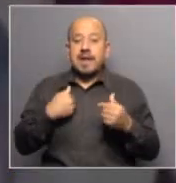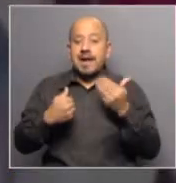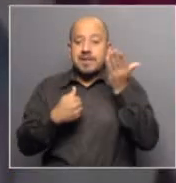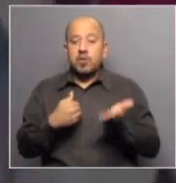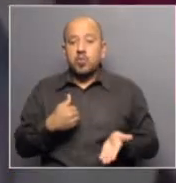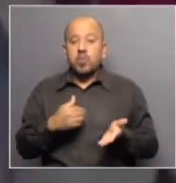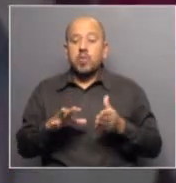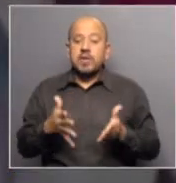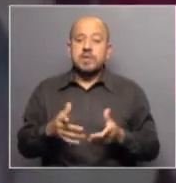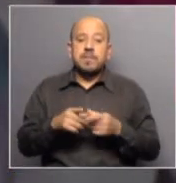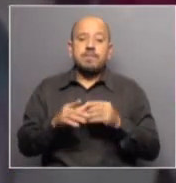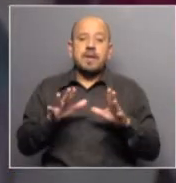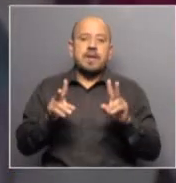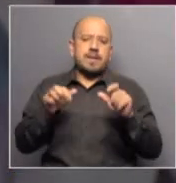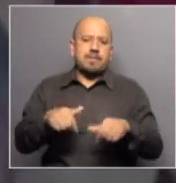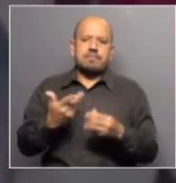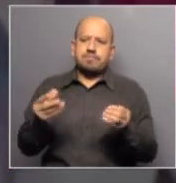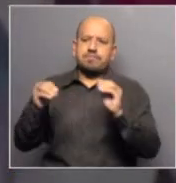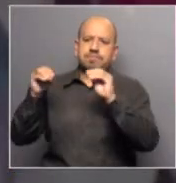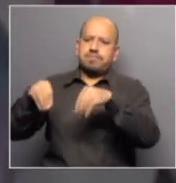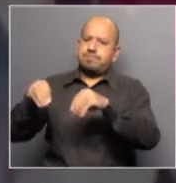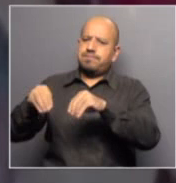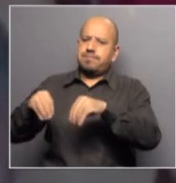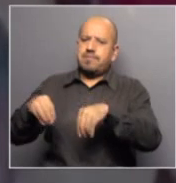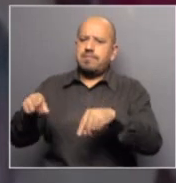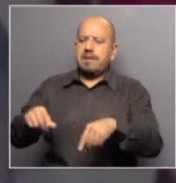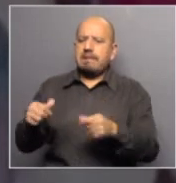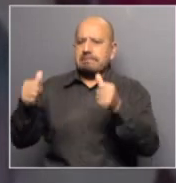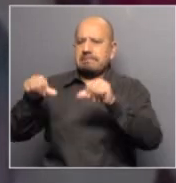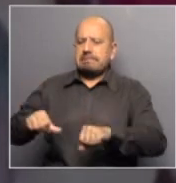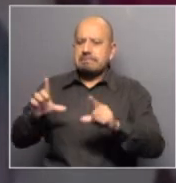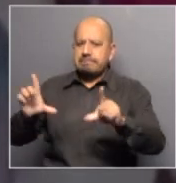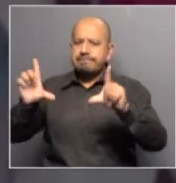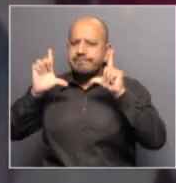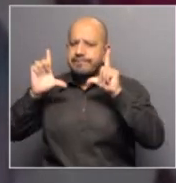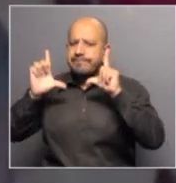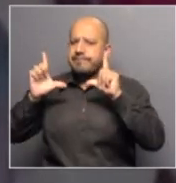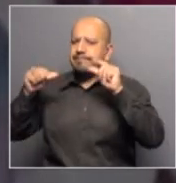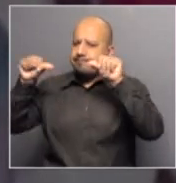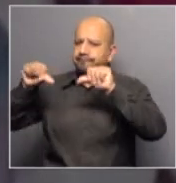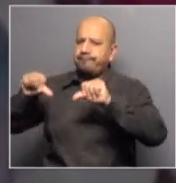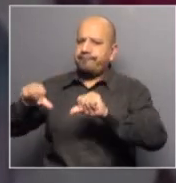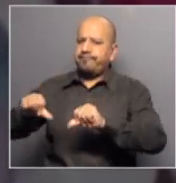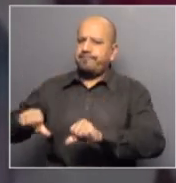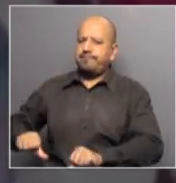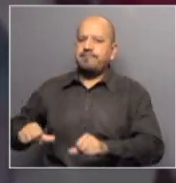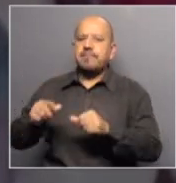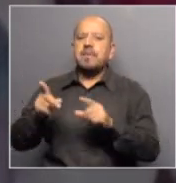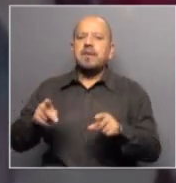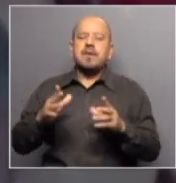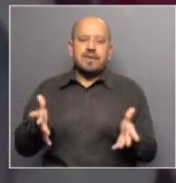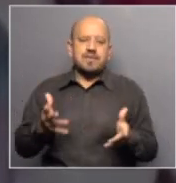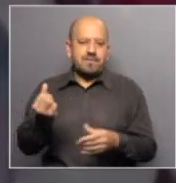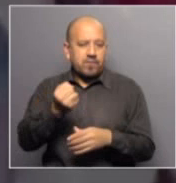alguna forma es para debilitar la credibilidad del sistema que se ha creado y del marco regulatorio. Un componente